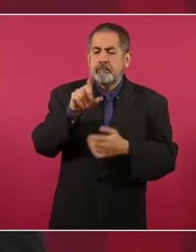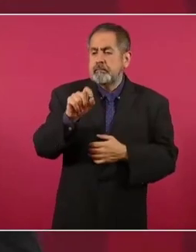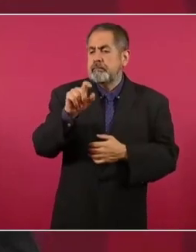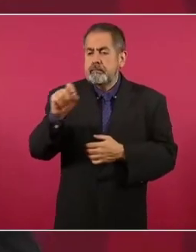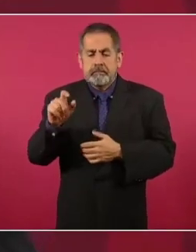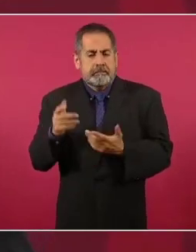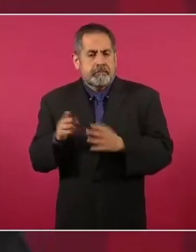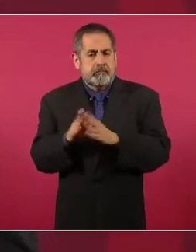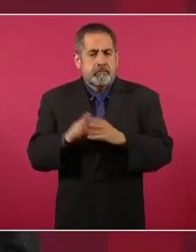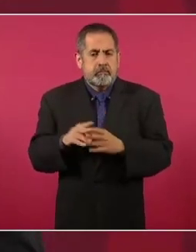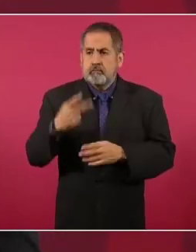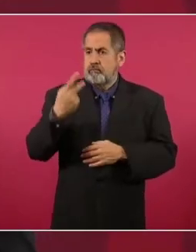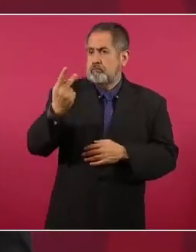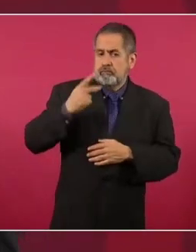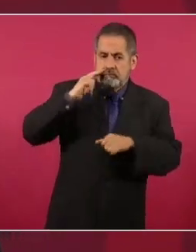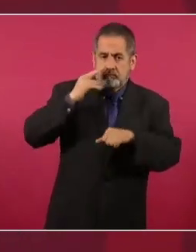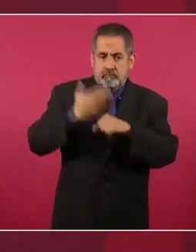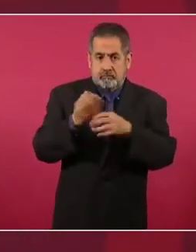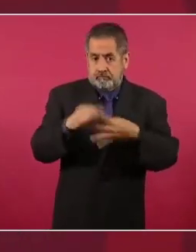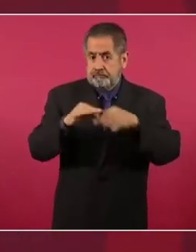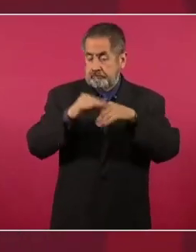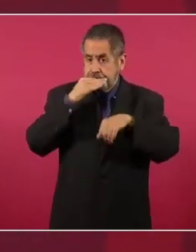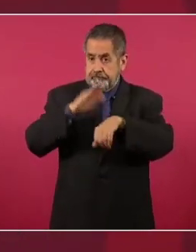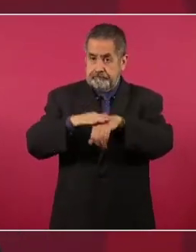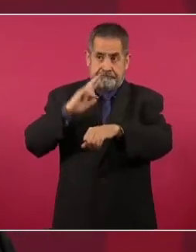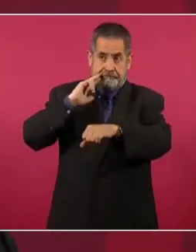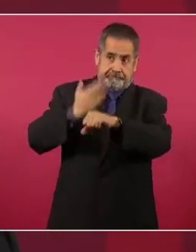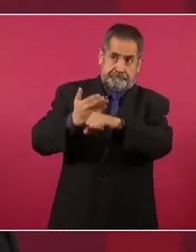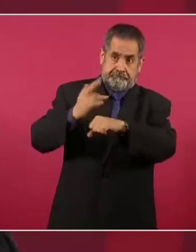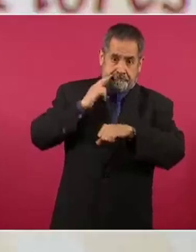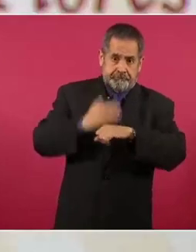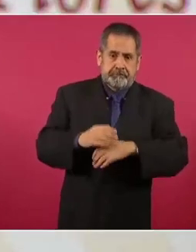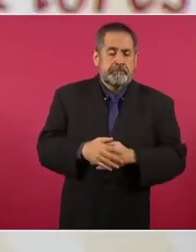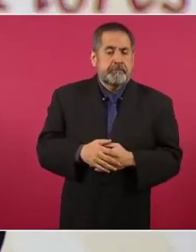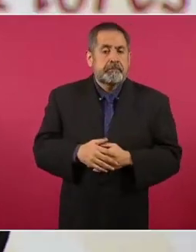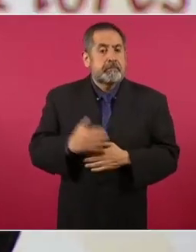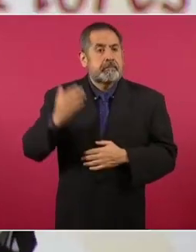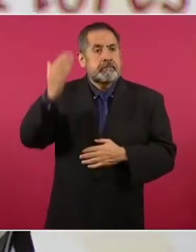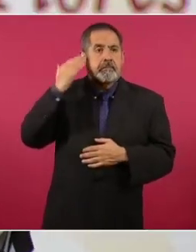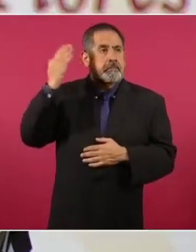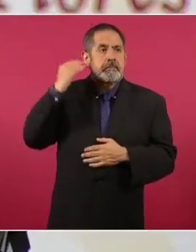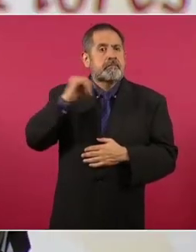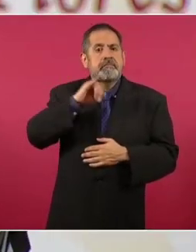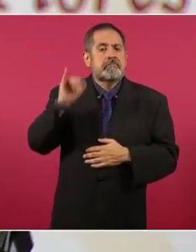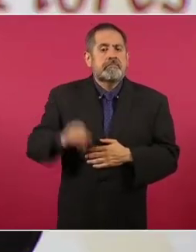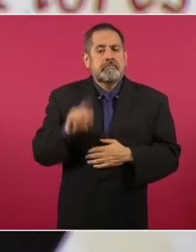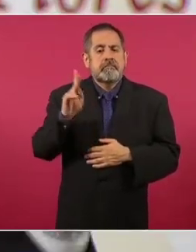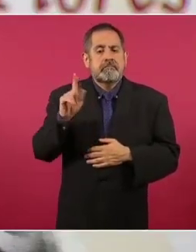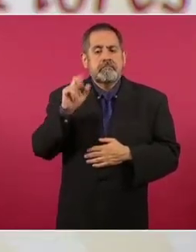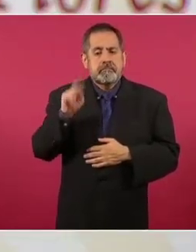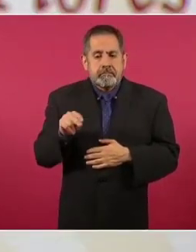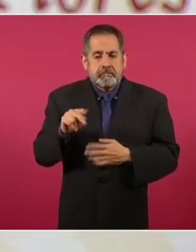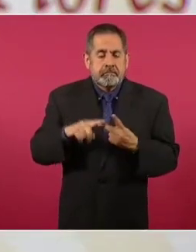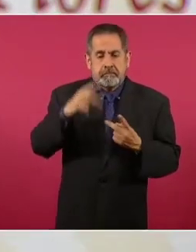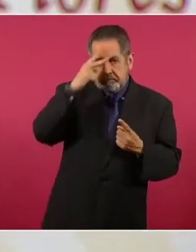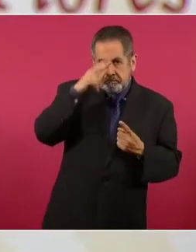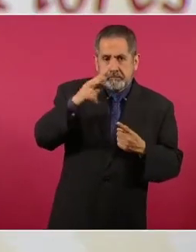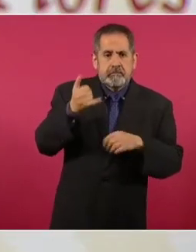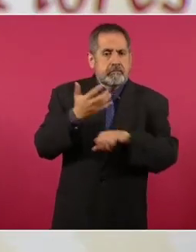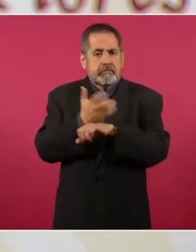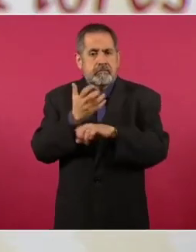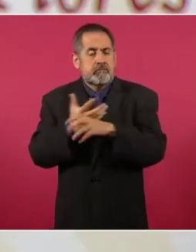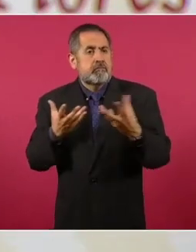trabajo corresponsable? Eso es muy importante. Nunca había habido un plan así entre México y Estados Unidos.